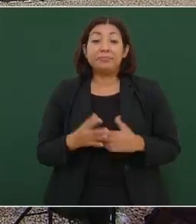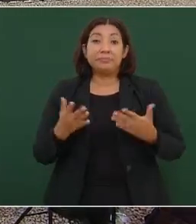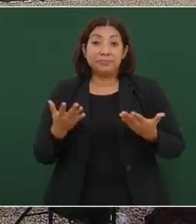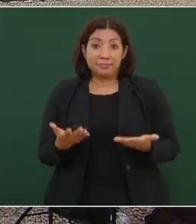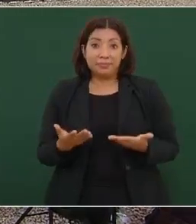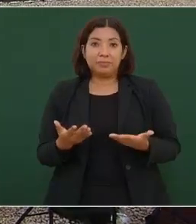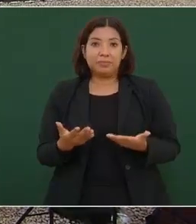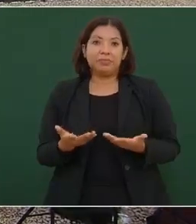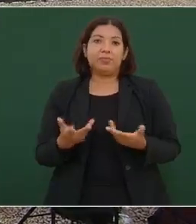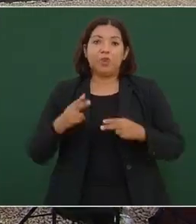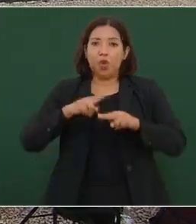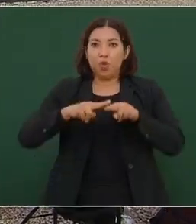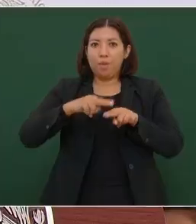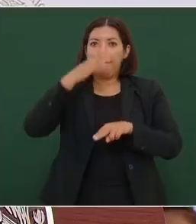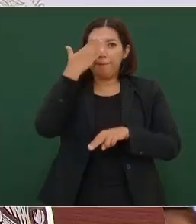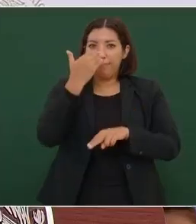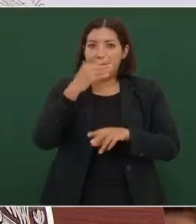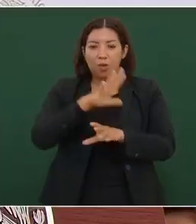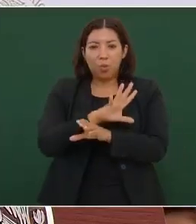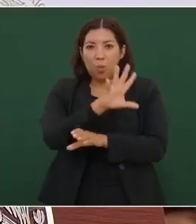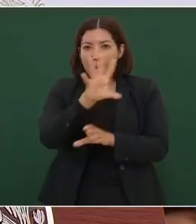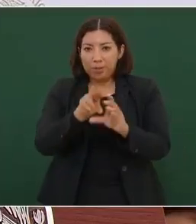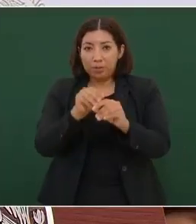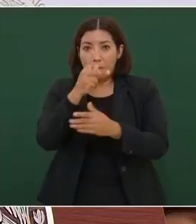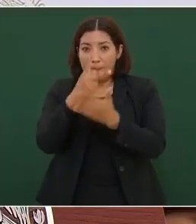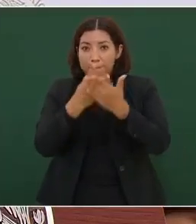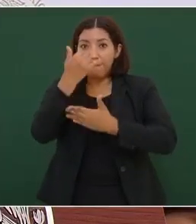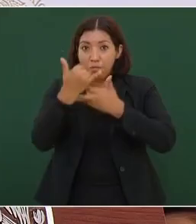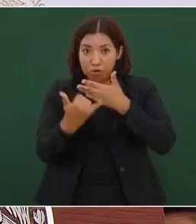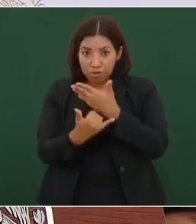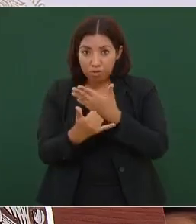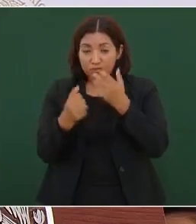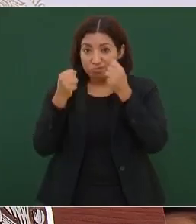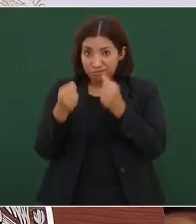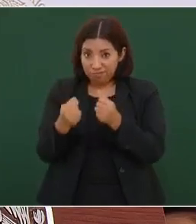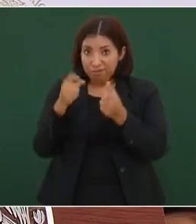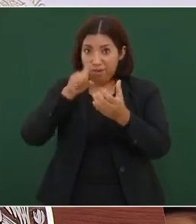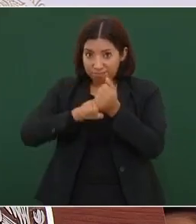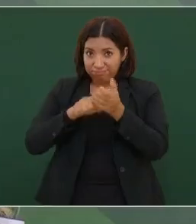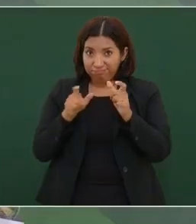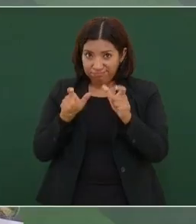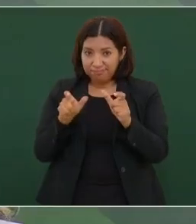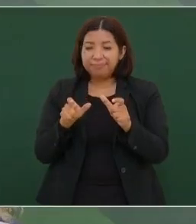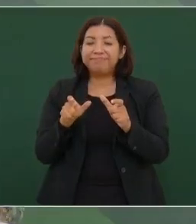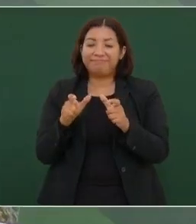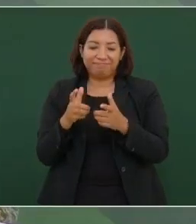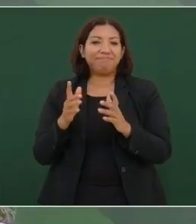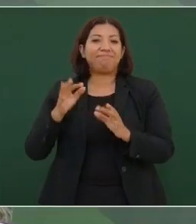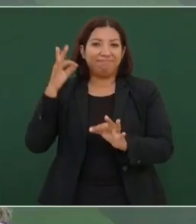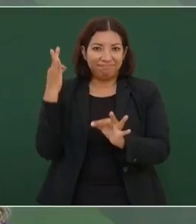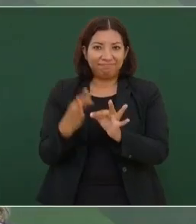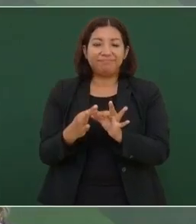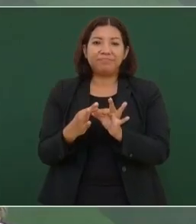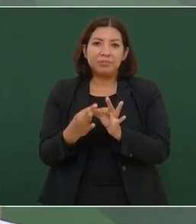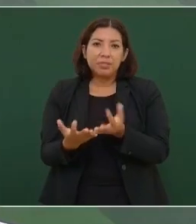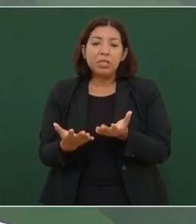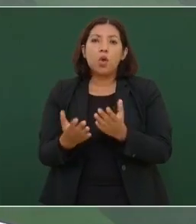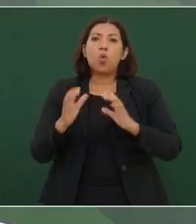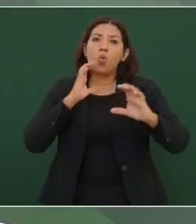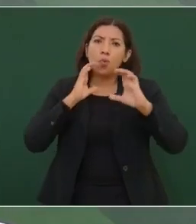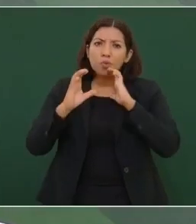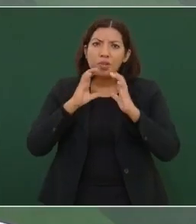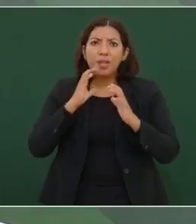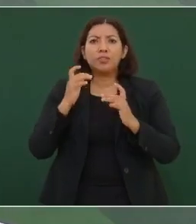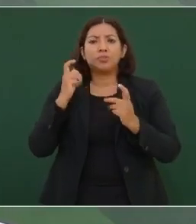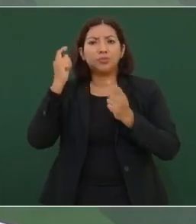proyecto seguro y que coadyuva con la parte económica, con la parte turística, con la parte de comunicación